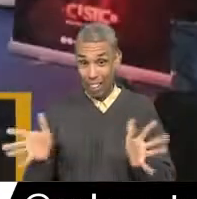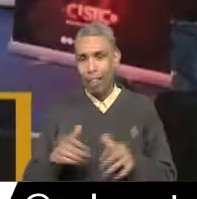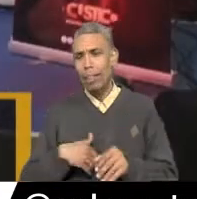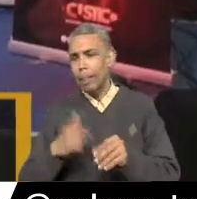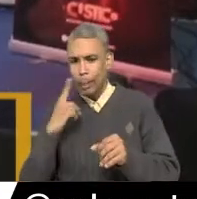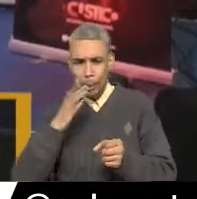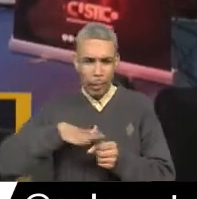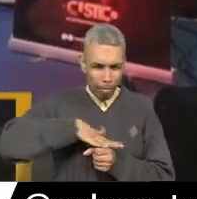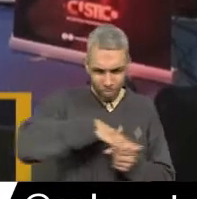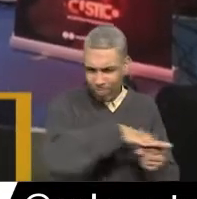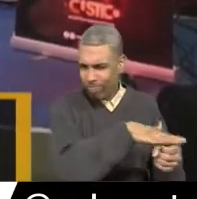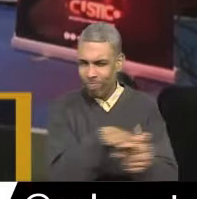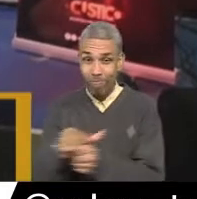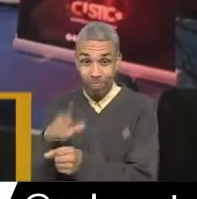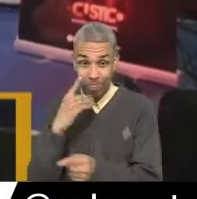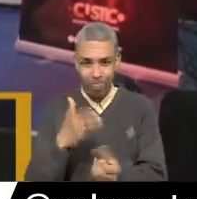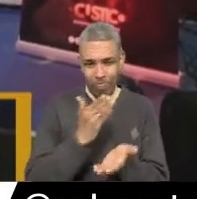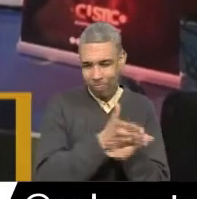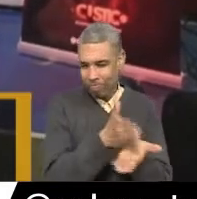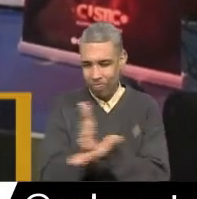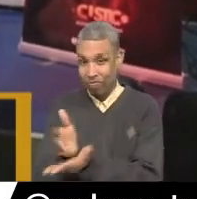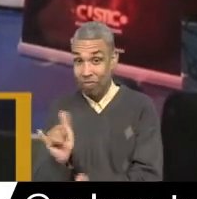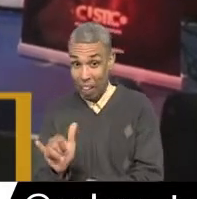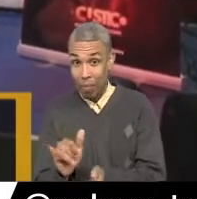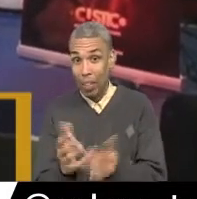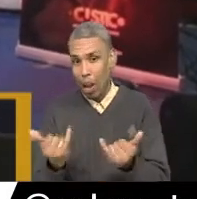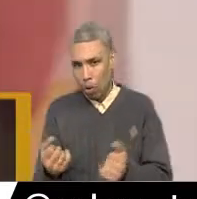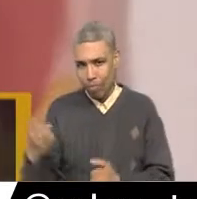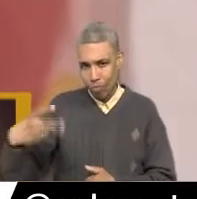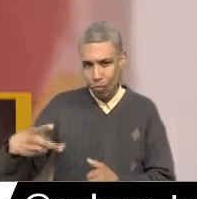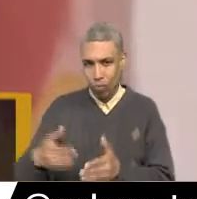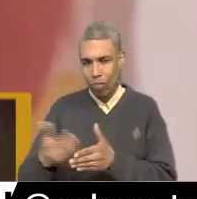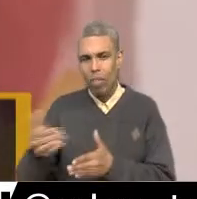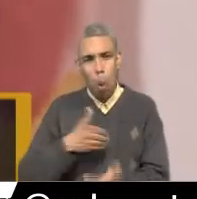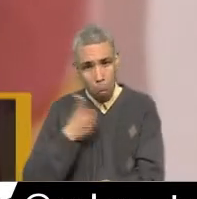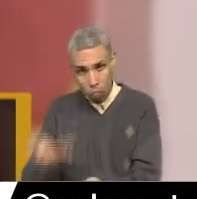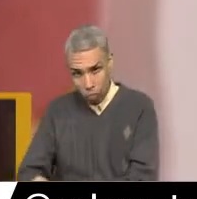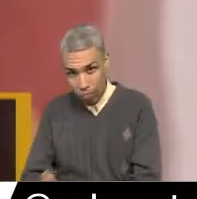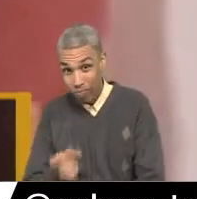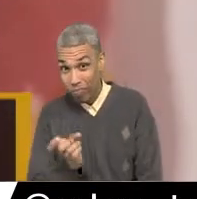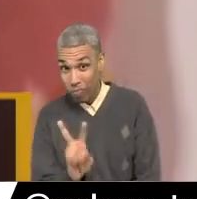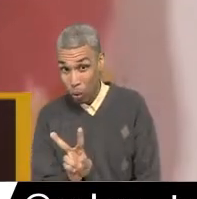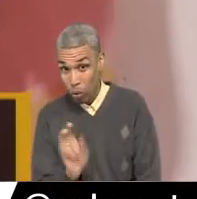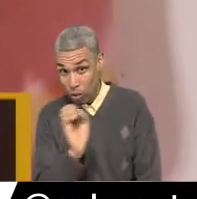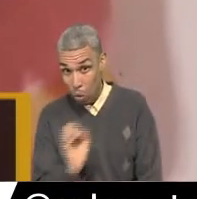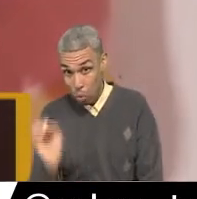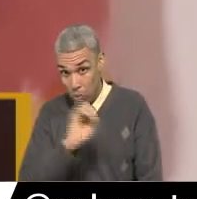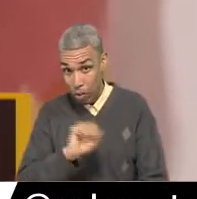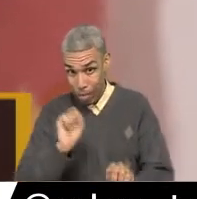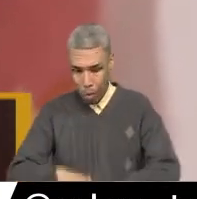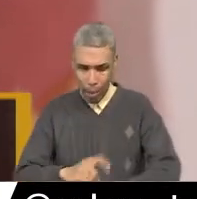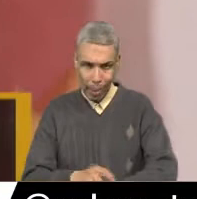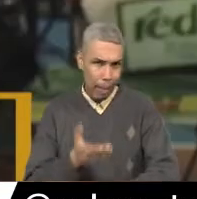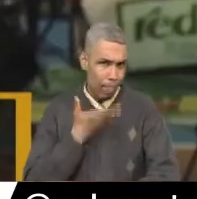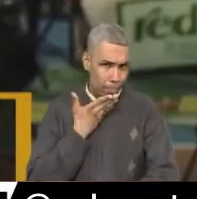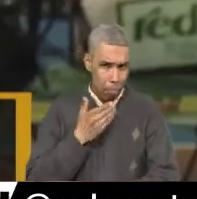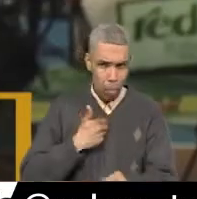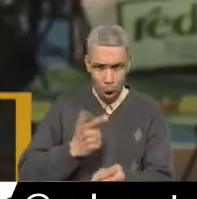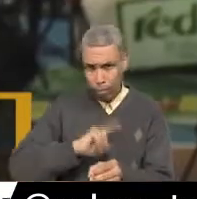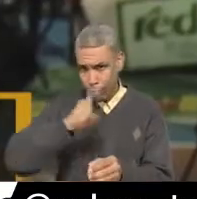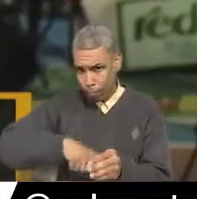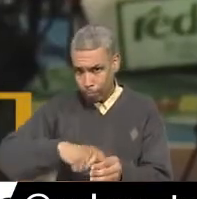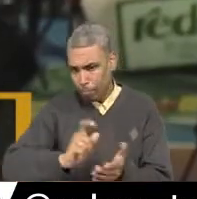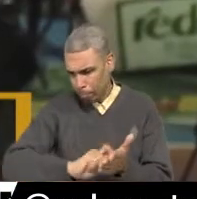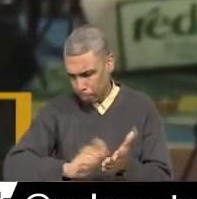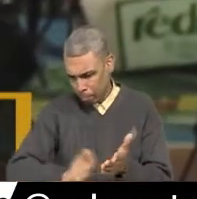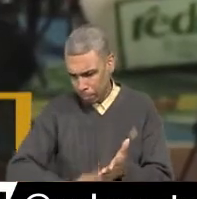barrios. Las preinscripciones para las audiciones irán hasta el próximo 12 de octubre. Bueno, se están planeando, debido a que nos está pidiendo la